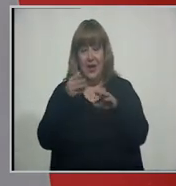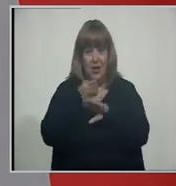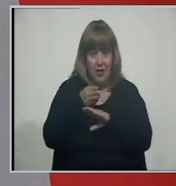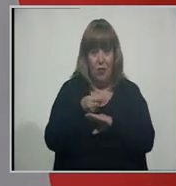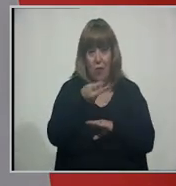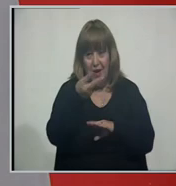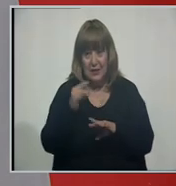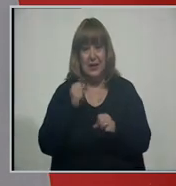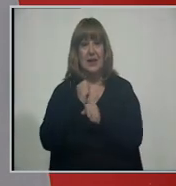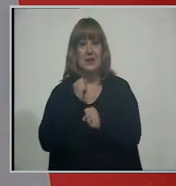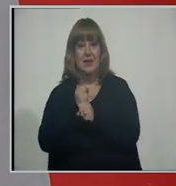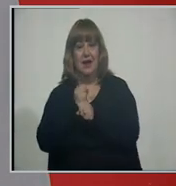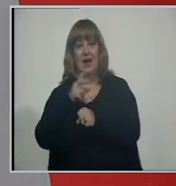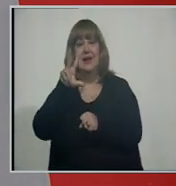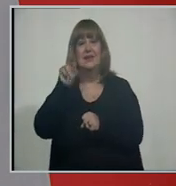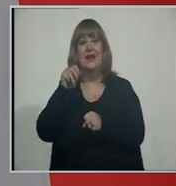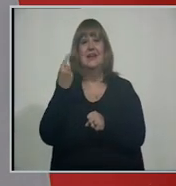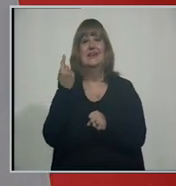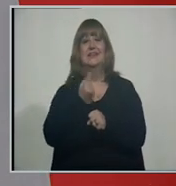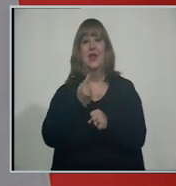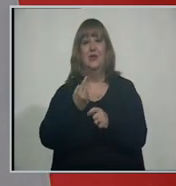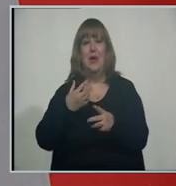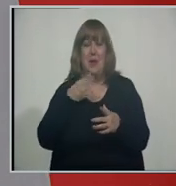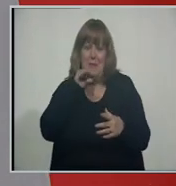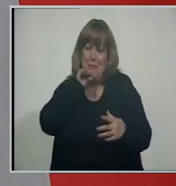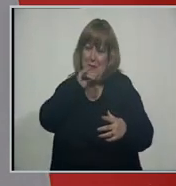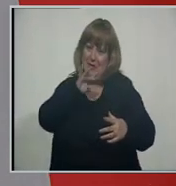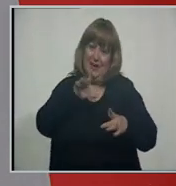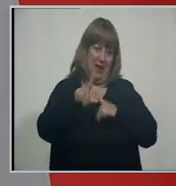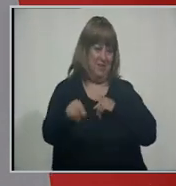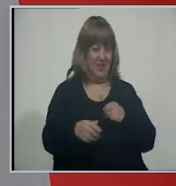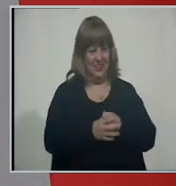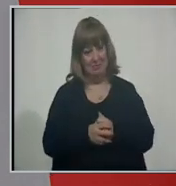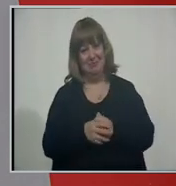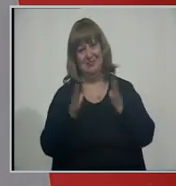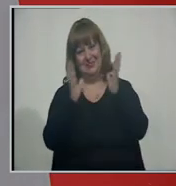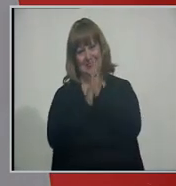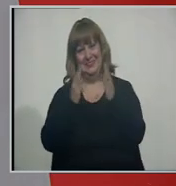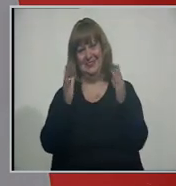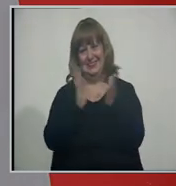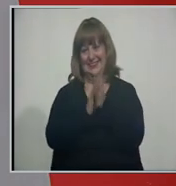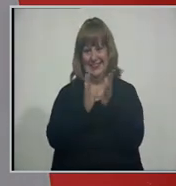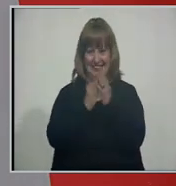funciones y quienes tramitan lograr este pp y los grandes aplausos de gracia